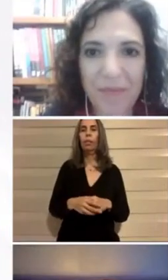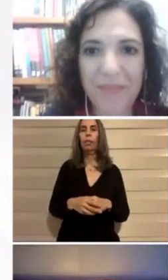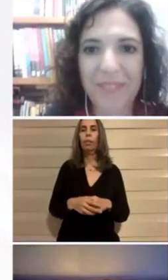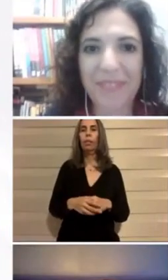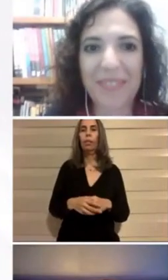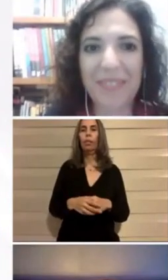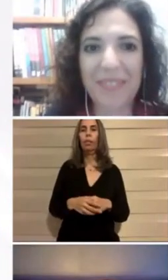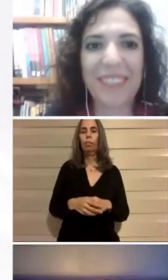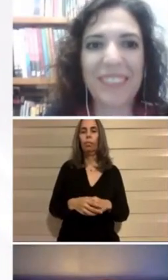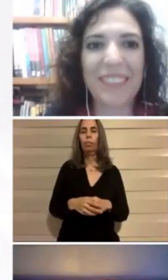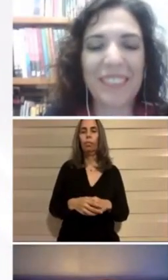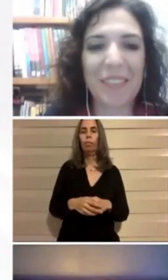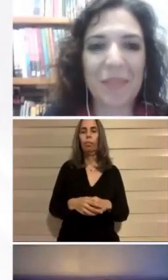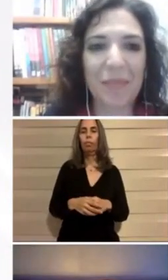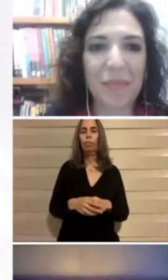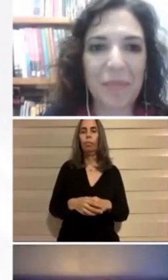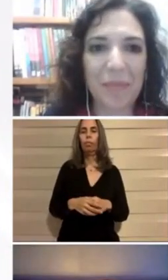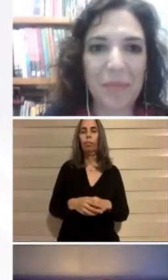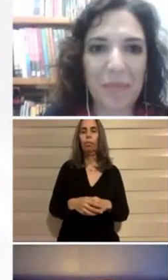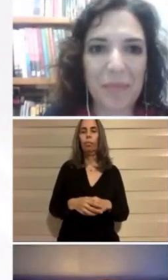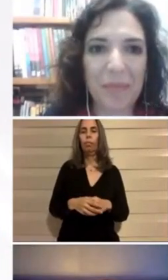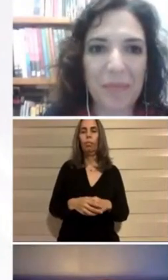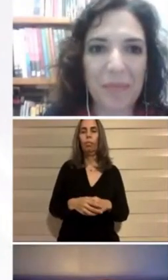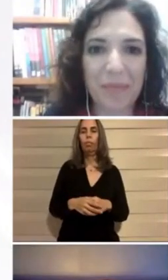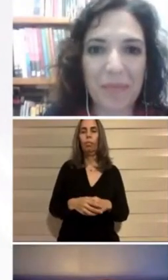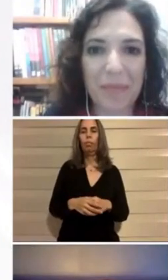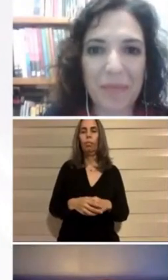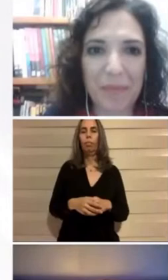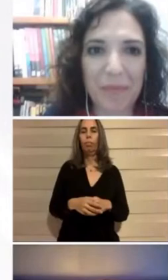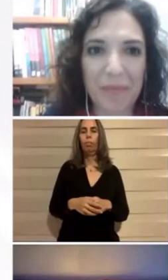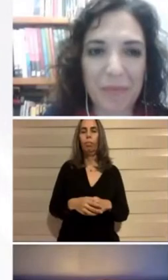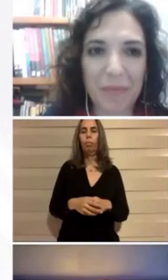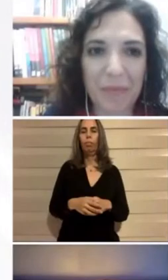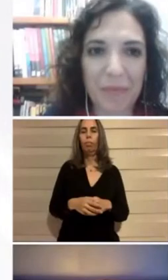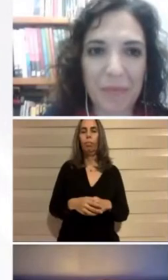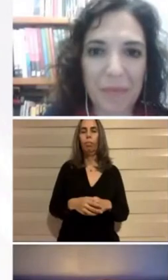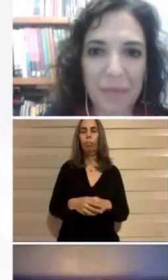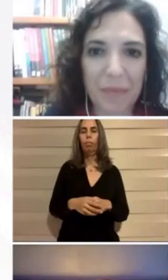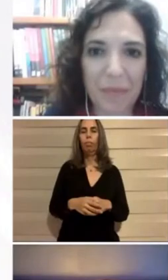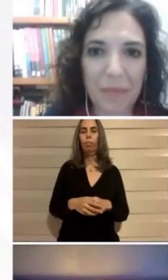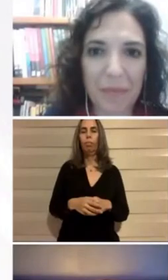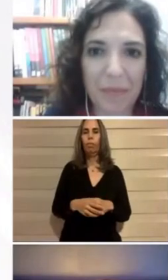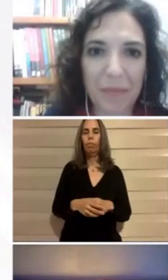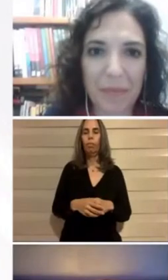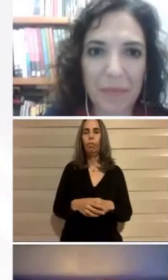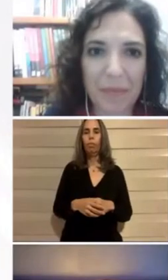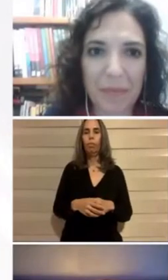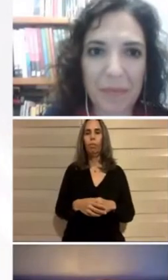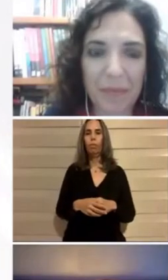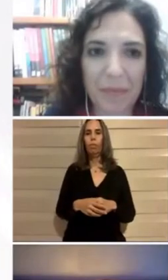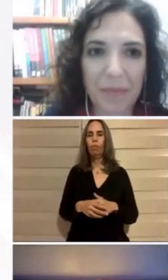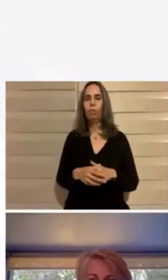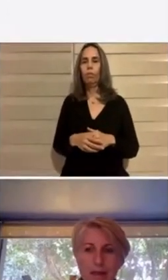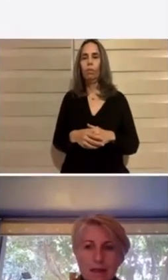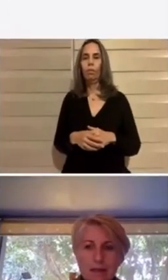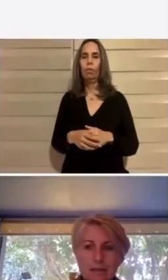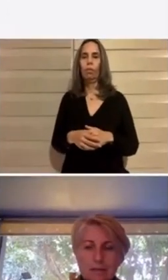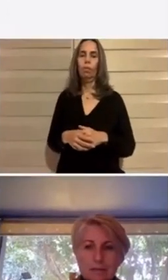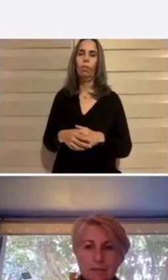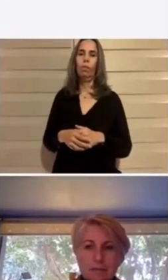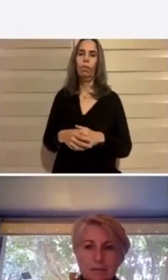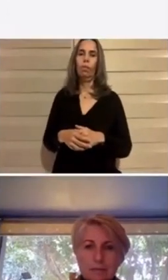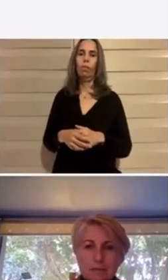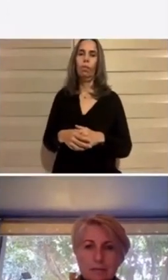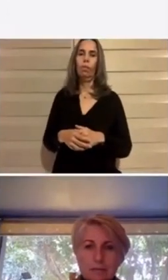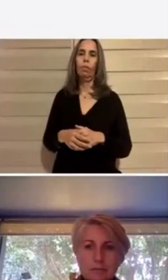La atención al chat en YouTube. Disculpe, el mute. He estado poniendo atención al chat en YouTube y obviamente hay muchas